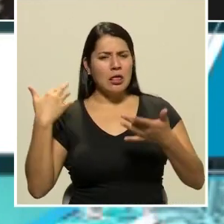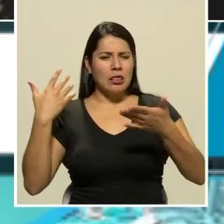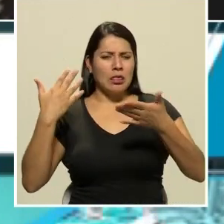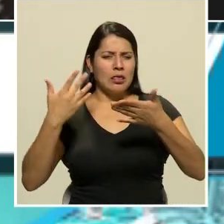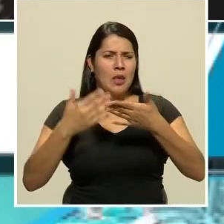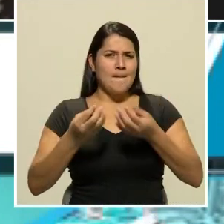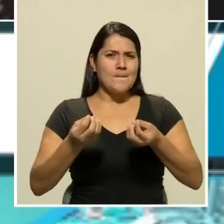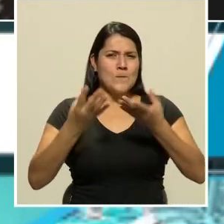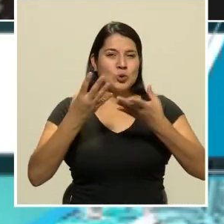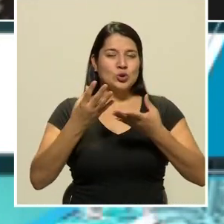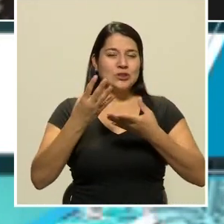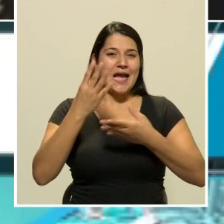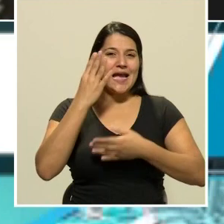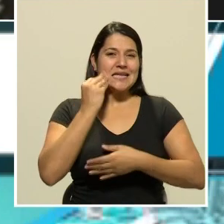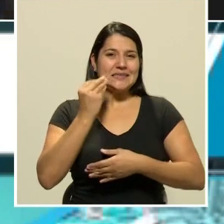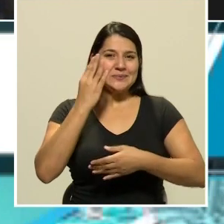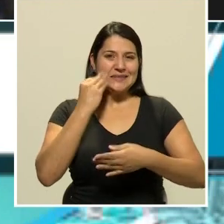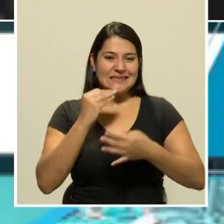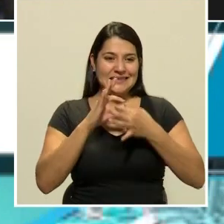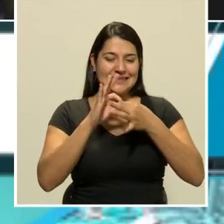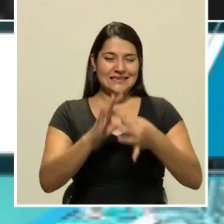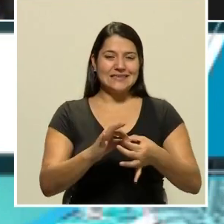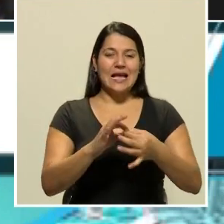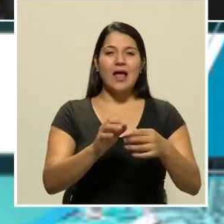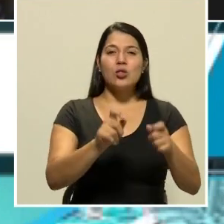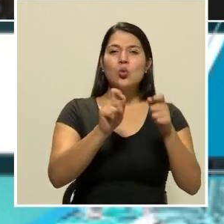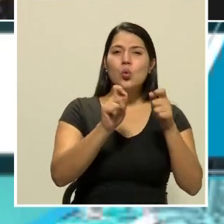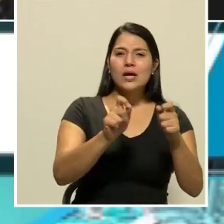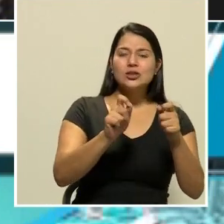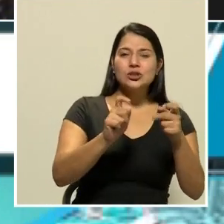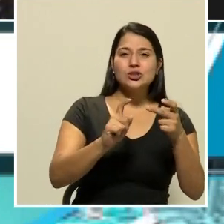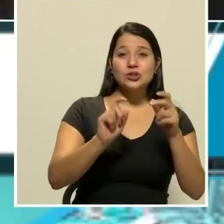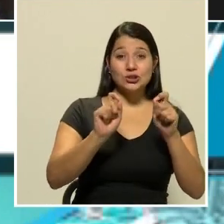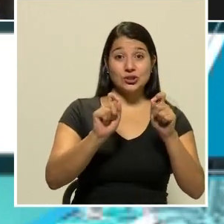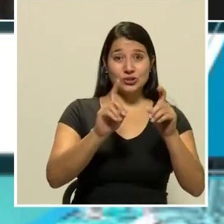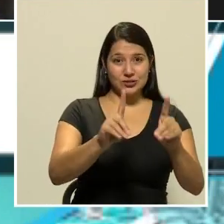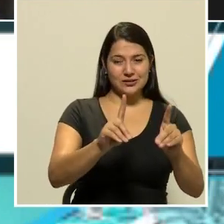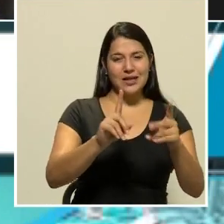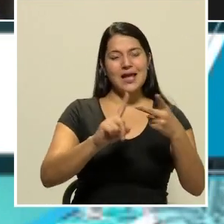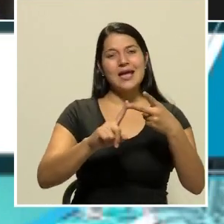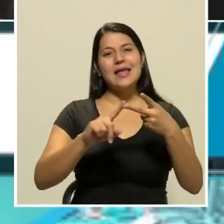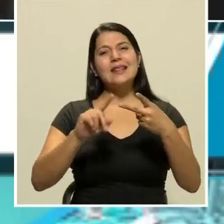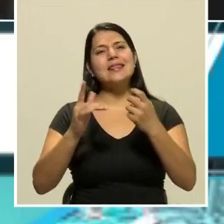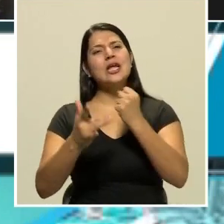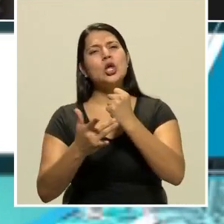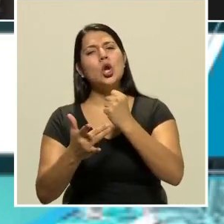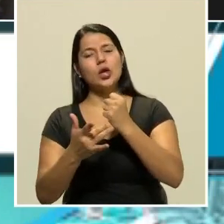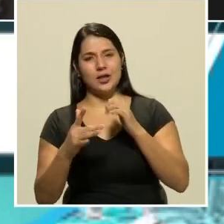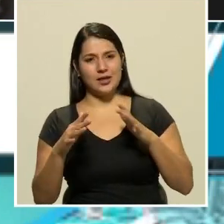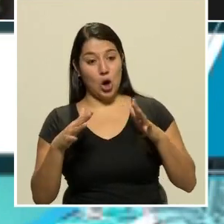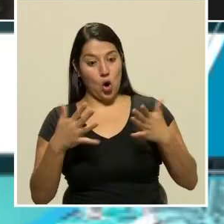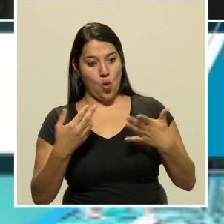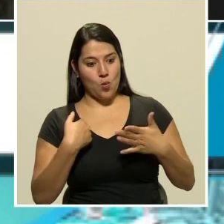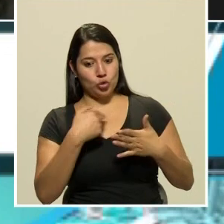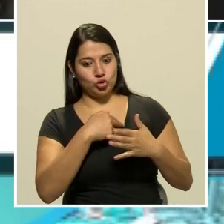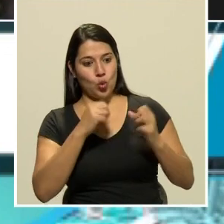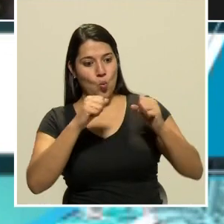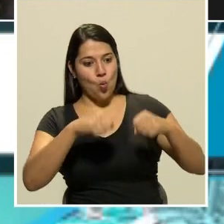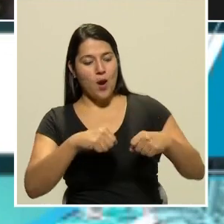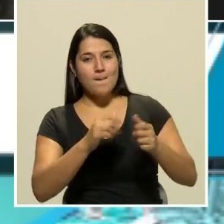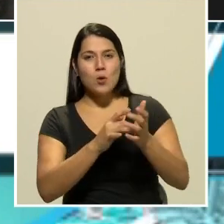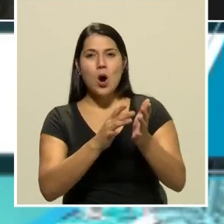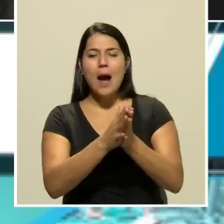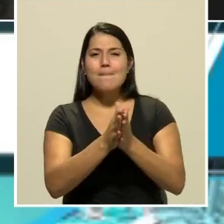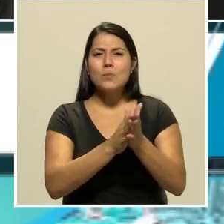temas de educación y tecnología. ¿Cómo aprovechamos esta experiencia para sacar